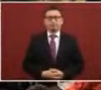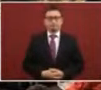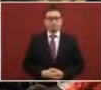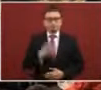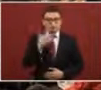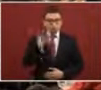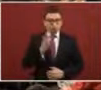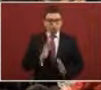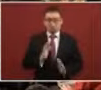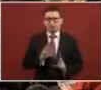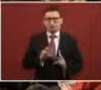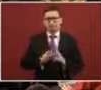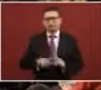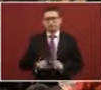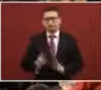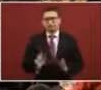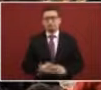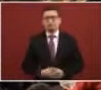empezamos con eso,